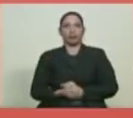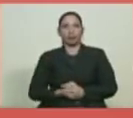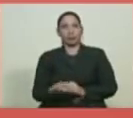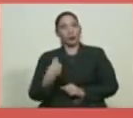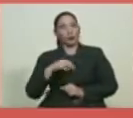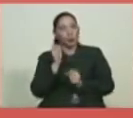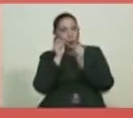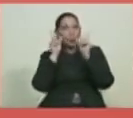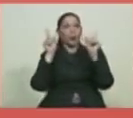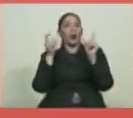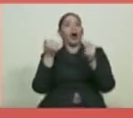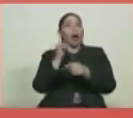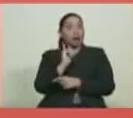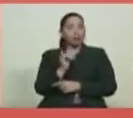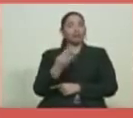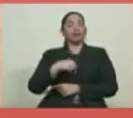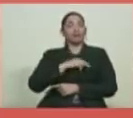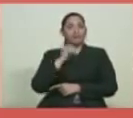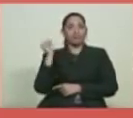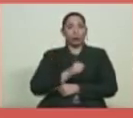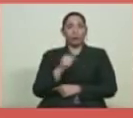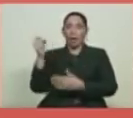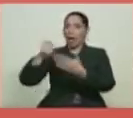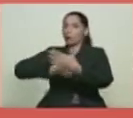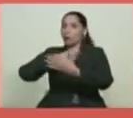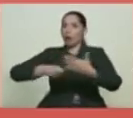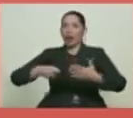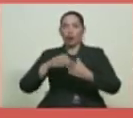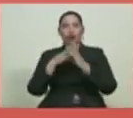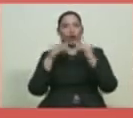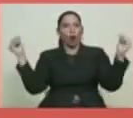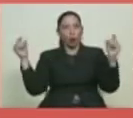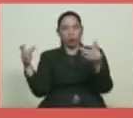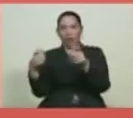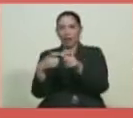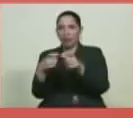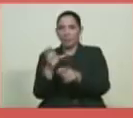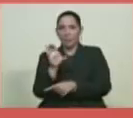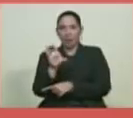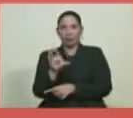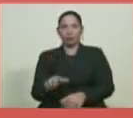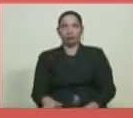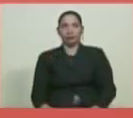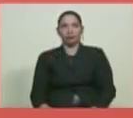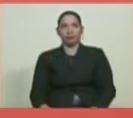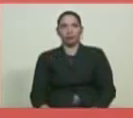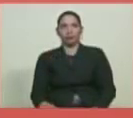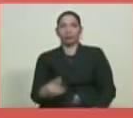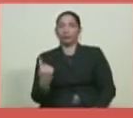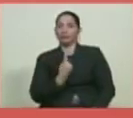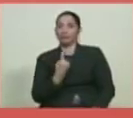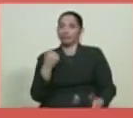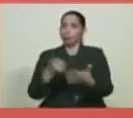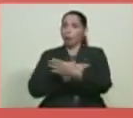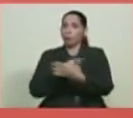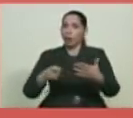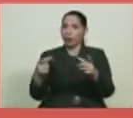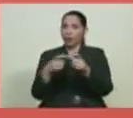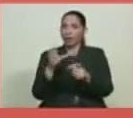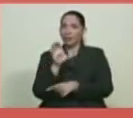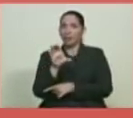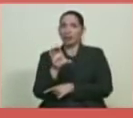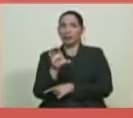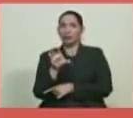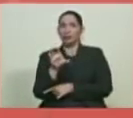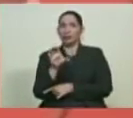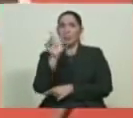una sorpresita. Por supuesto, hemos anulado estos carnés de la patria, pero no solamente hemos anulado estos carnés de la patria, y las